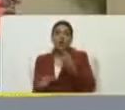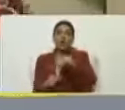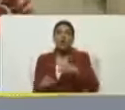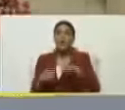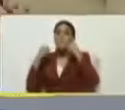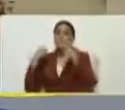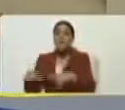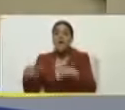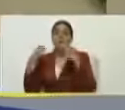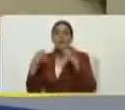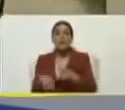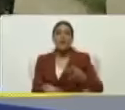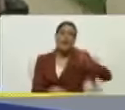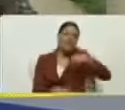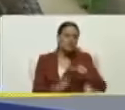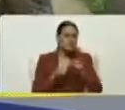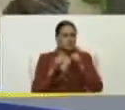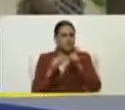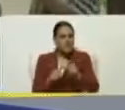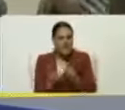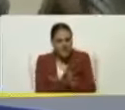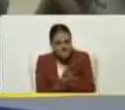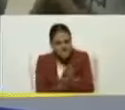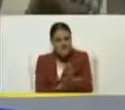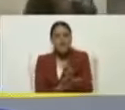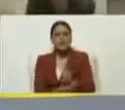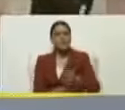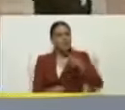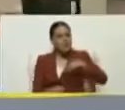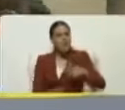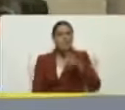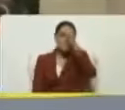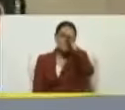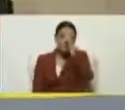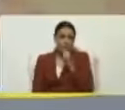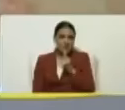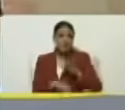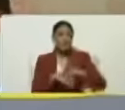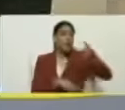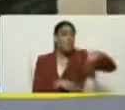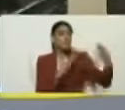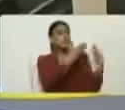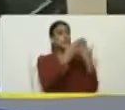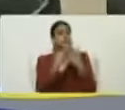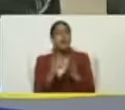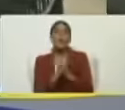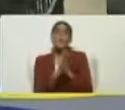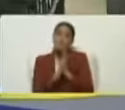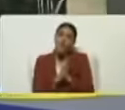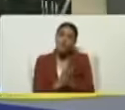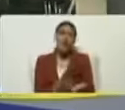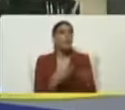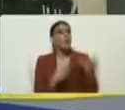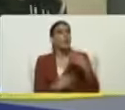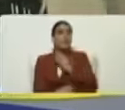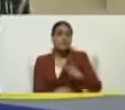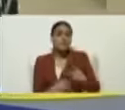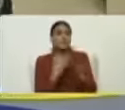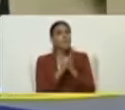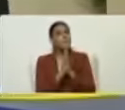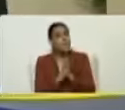dije, firmeza, perseverancia, paciencia, porque el pueblo me volvió a llamar, Ángel. Y el pueblo me dijo,